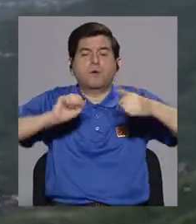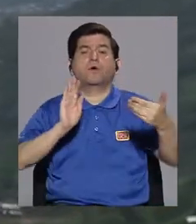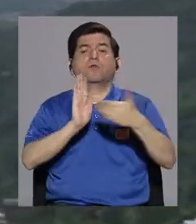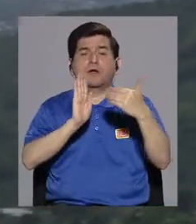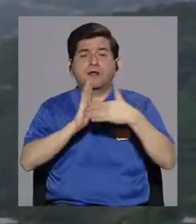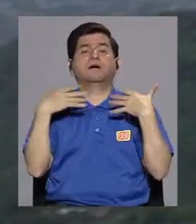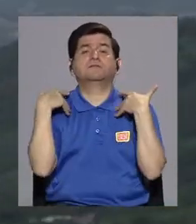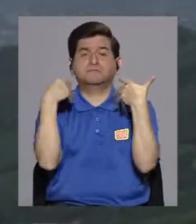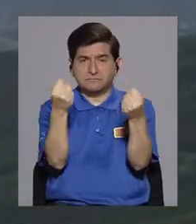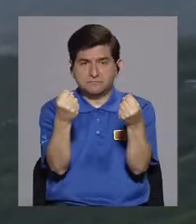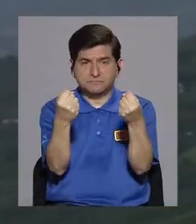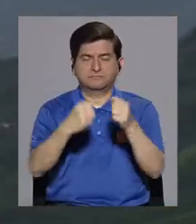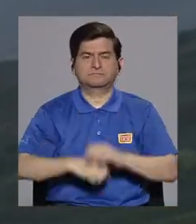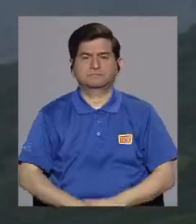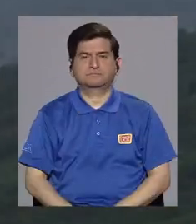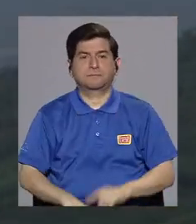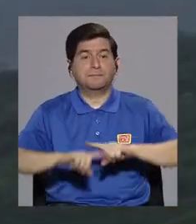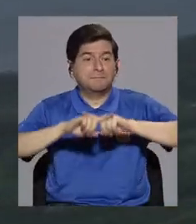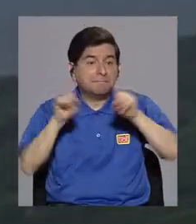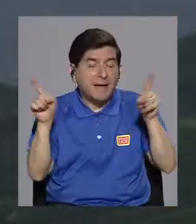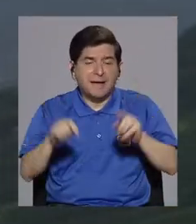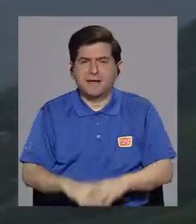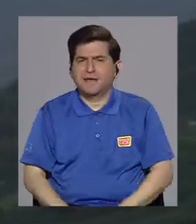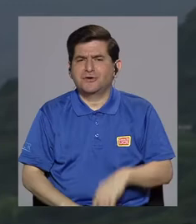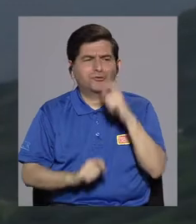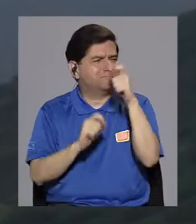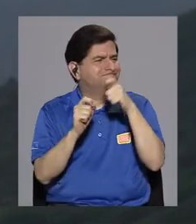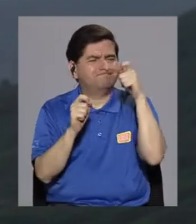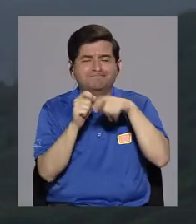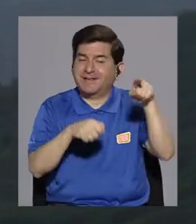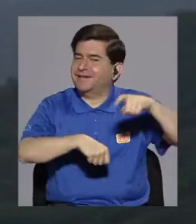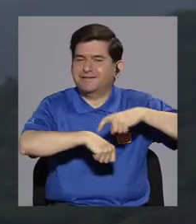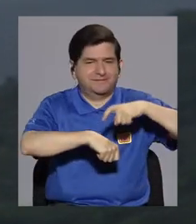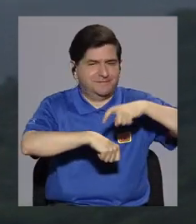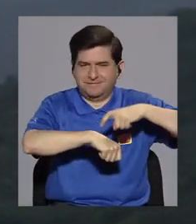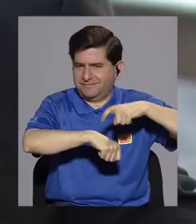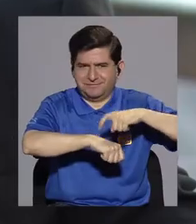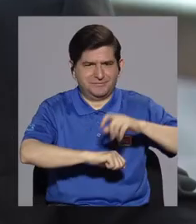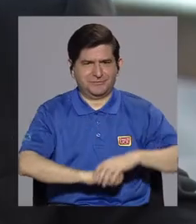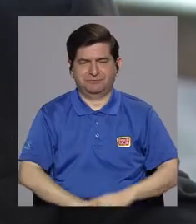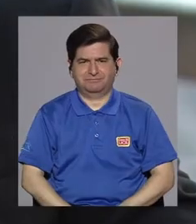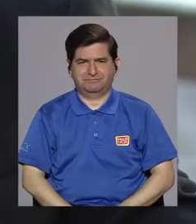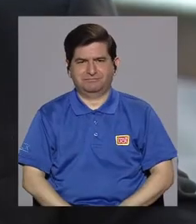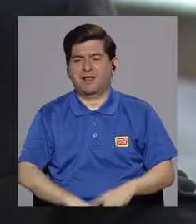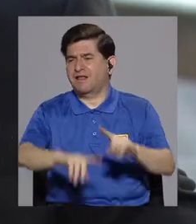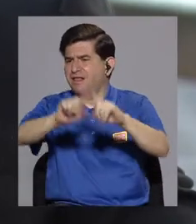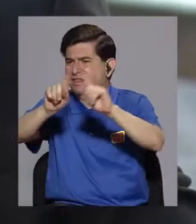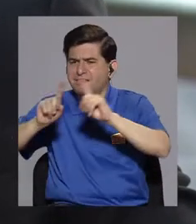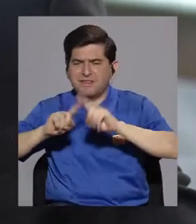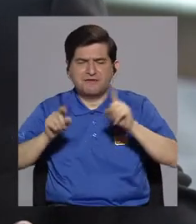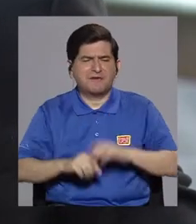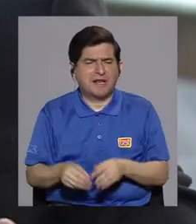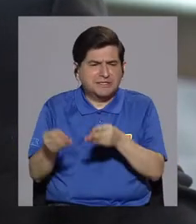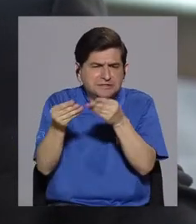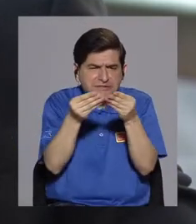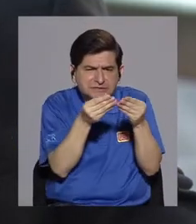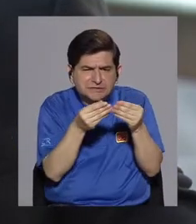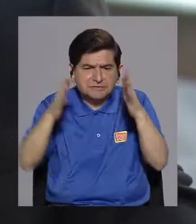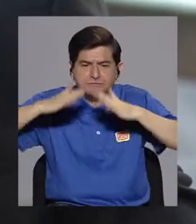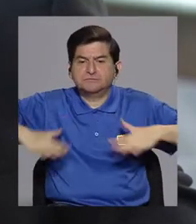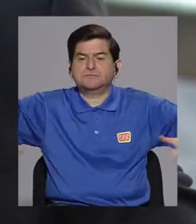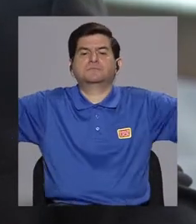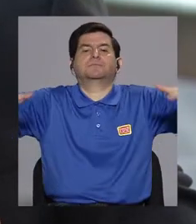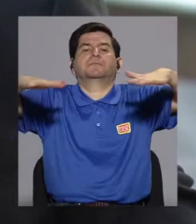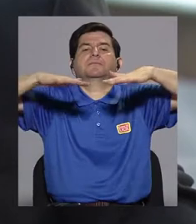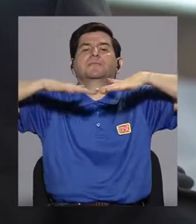podía afectar la salud, aunque esto no se lograba precisar para ese momento, pues hay una serie de agentes que están